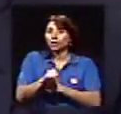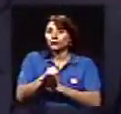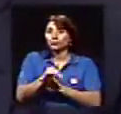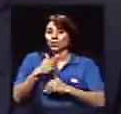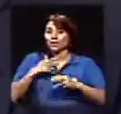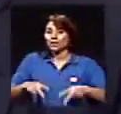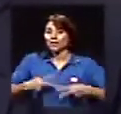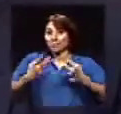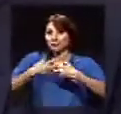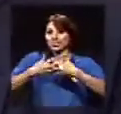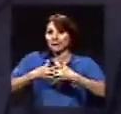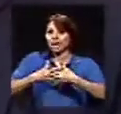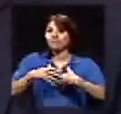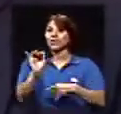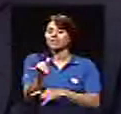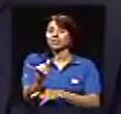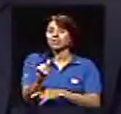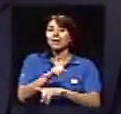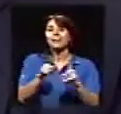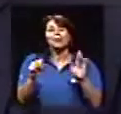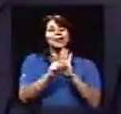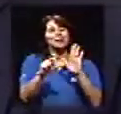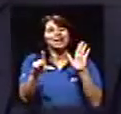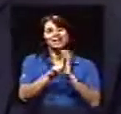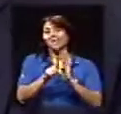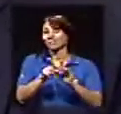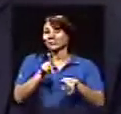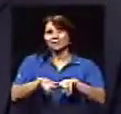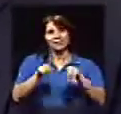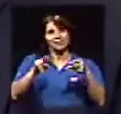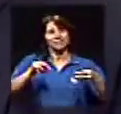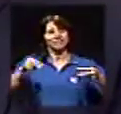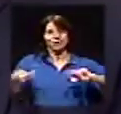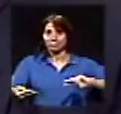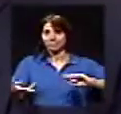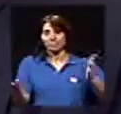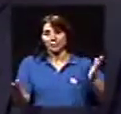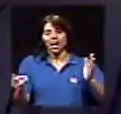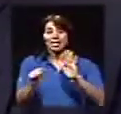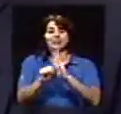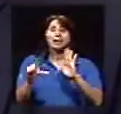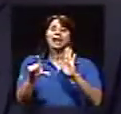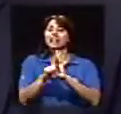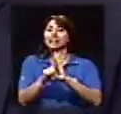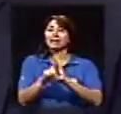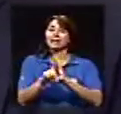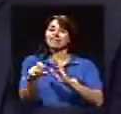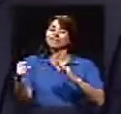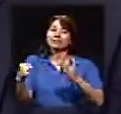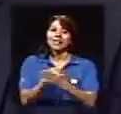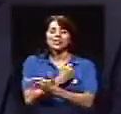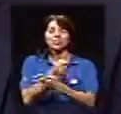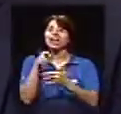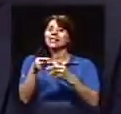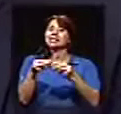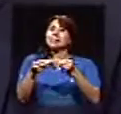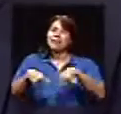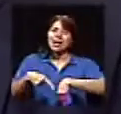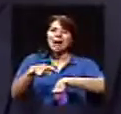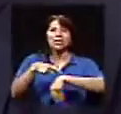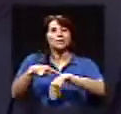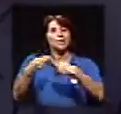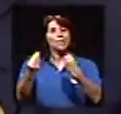y la Asamblea Legislativa es todo lo contrario a eso. La Asamblea Legislativa es un lugar donde lastimosamente se pierde mucho el